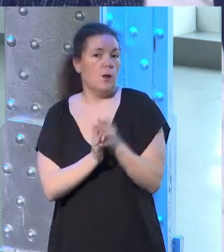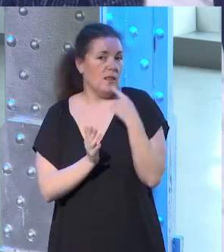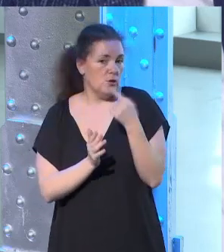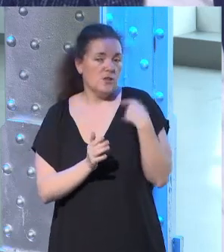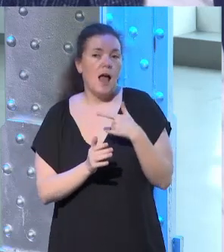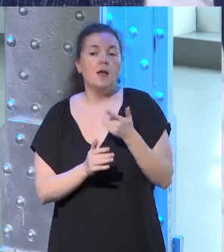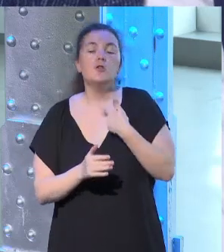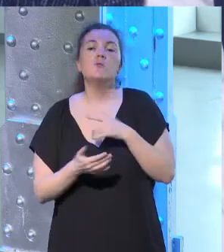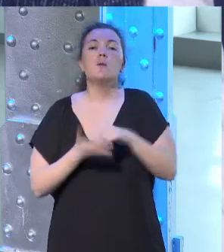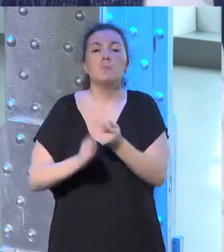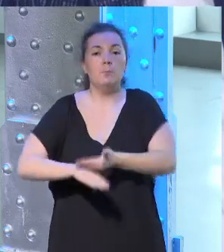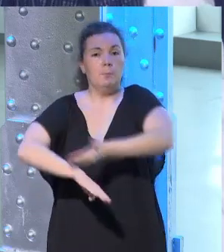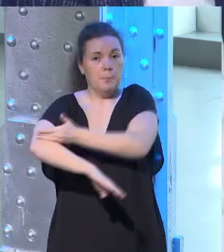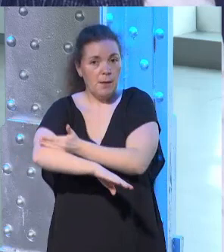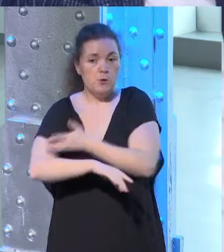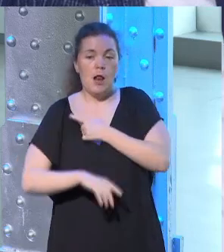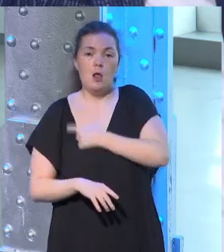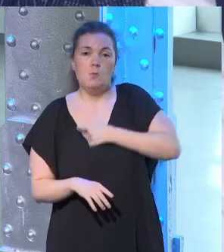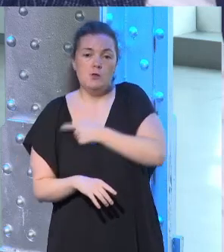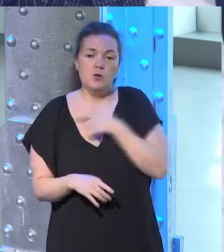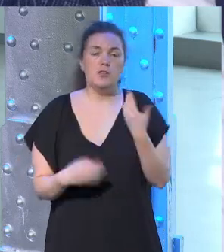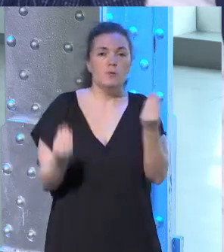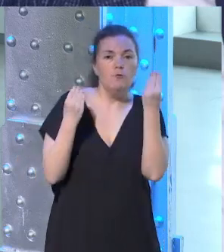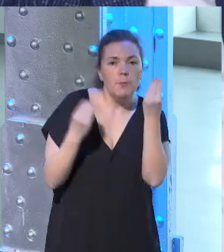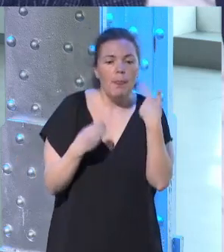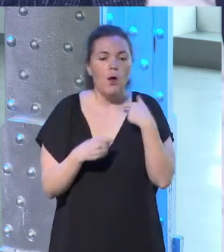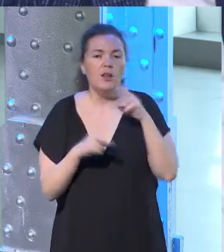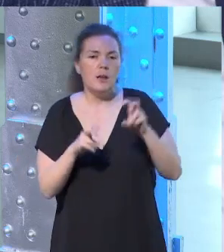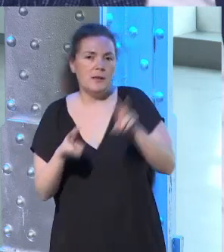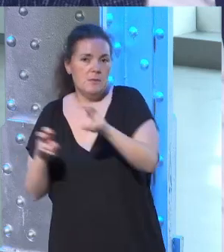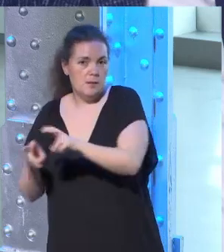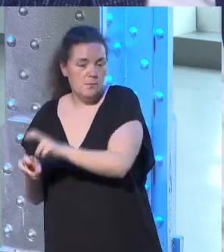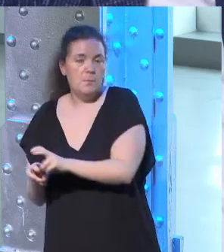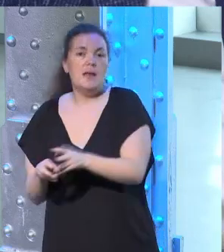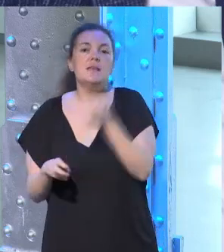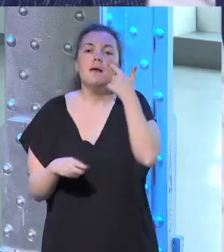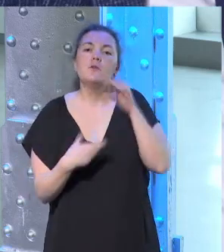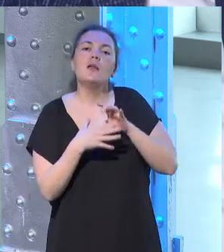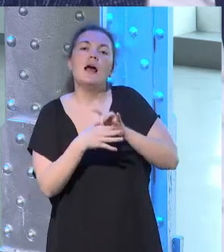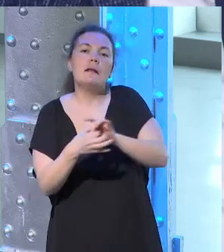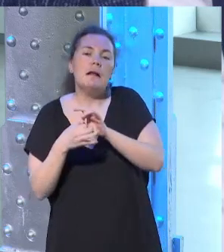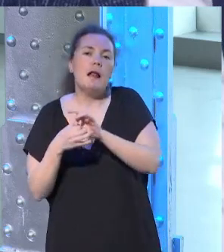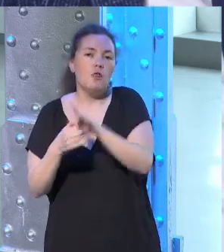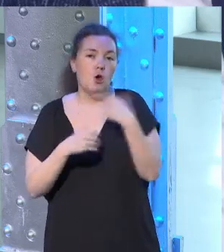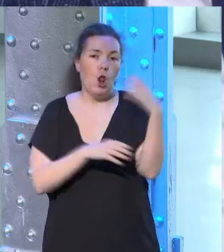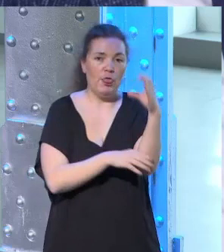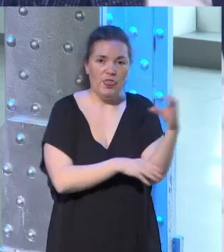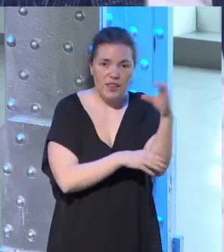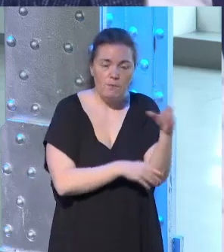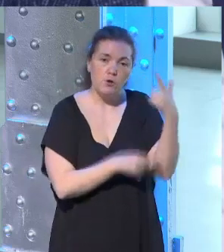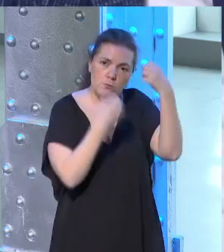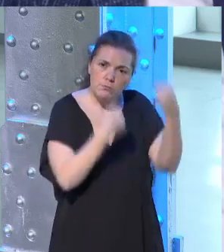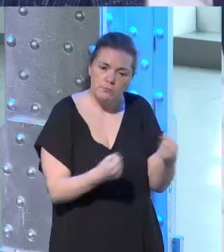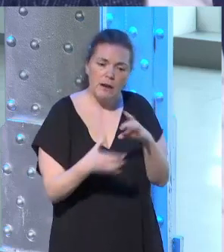en los previos, en la comisión, y nos estamos formando en las diferentes materias. Y sí hay una relación con los científicos y los